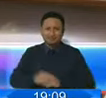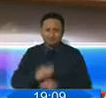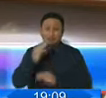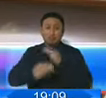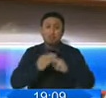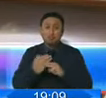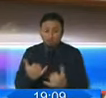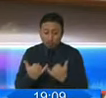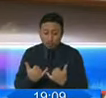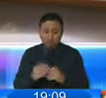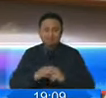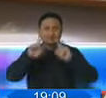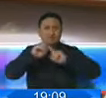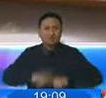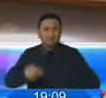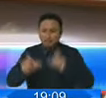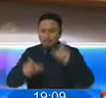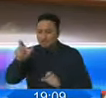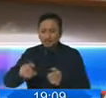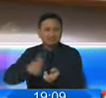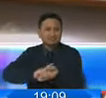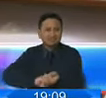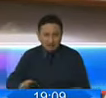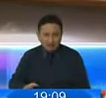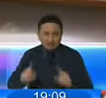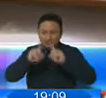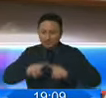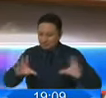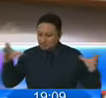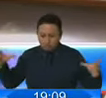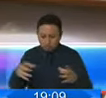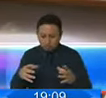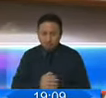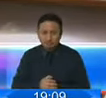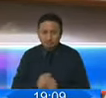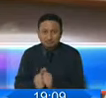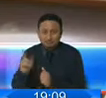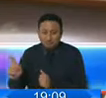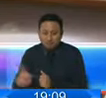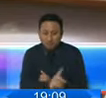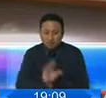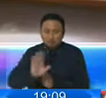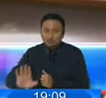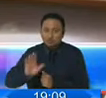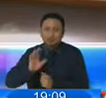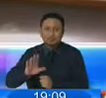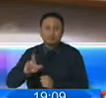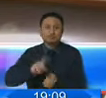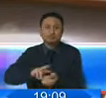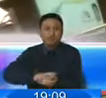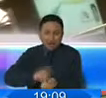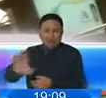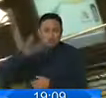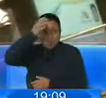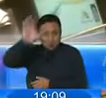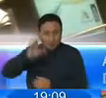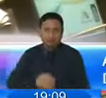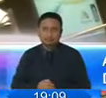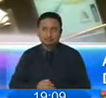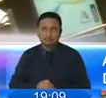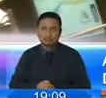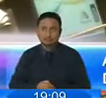está compuesto por muchas personas y cada persona responde a su color, a su etnia y a su cultura. Pero también